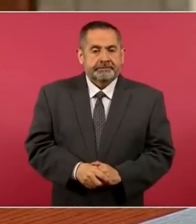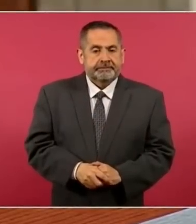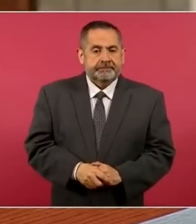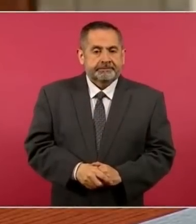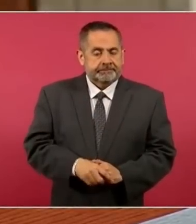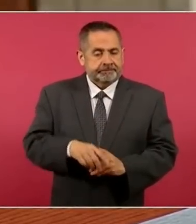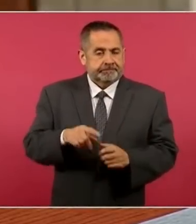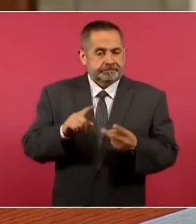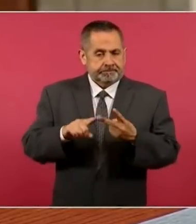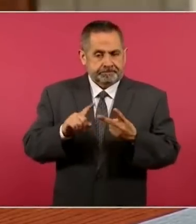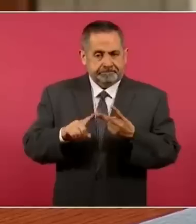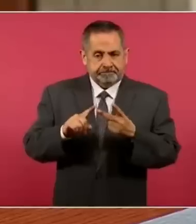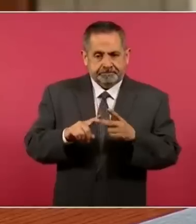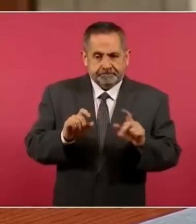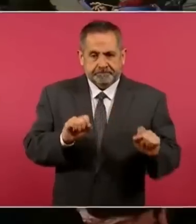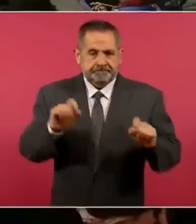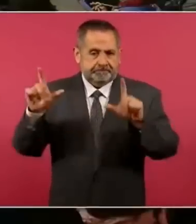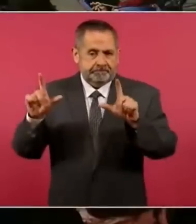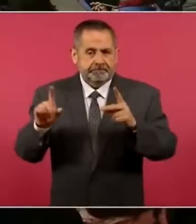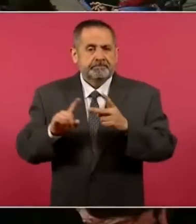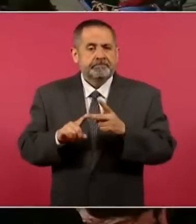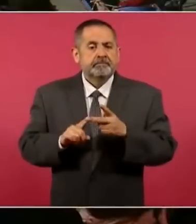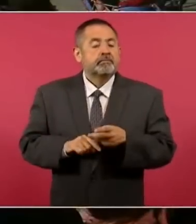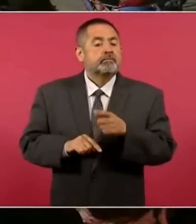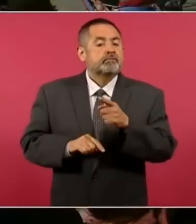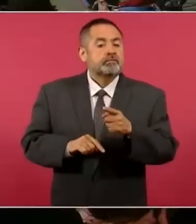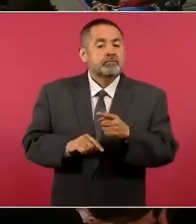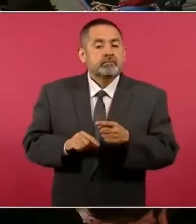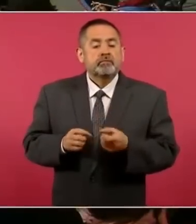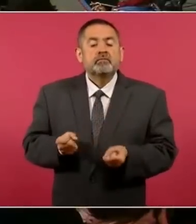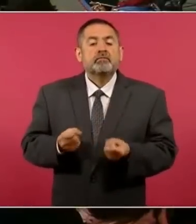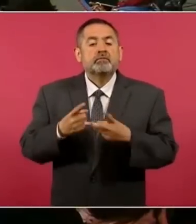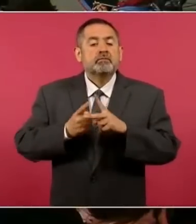este es el promedio de ingresos